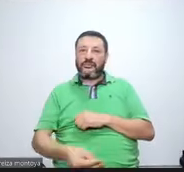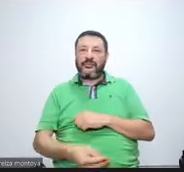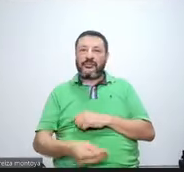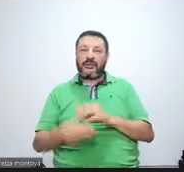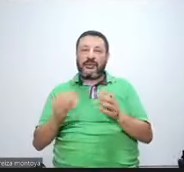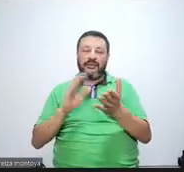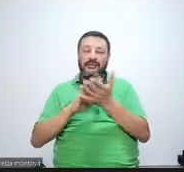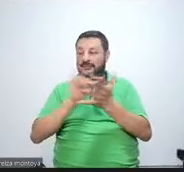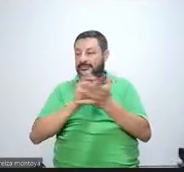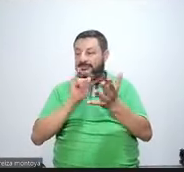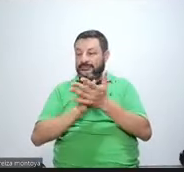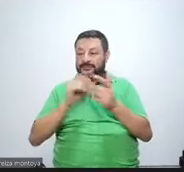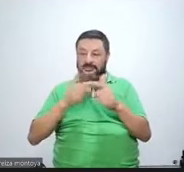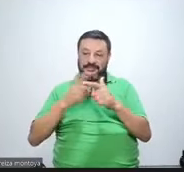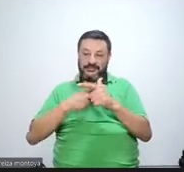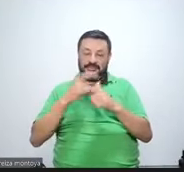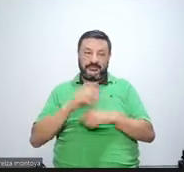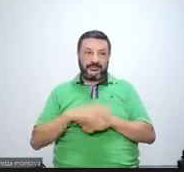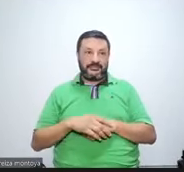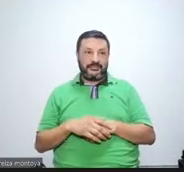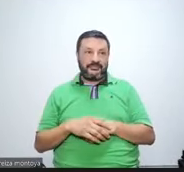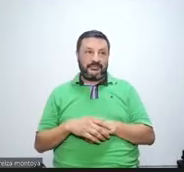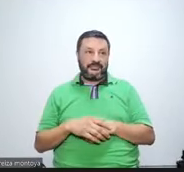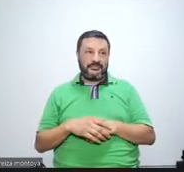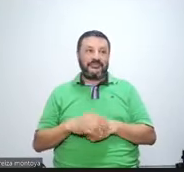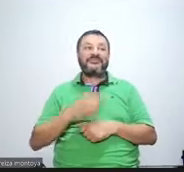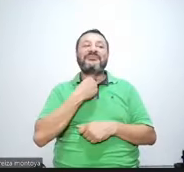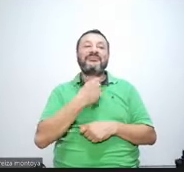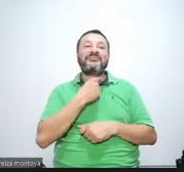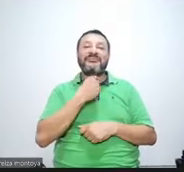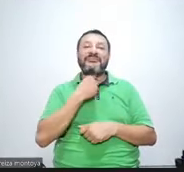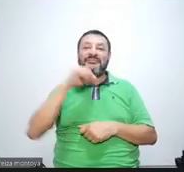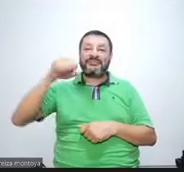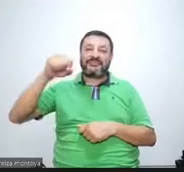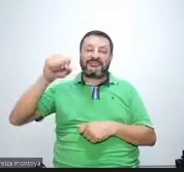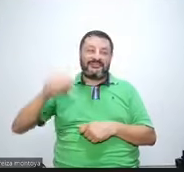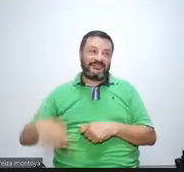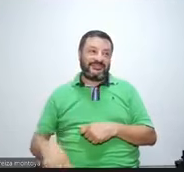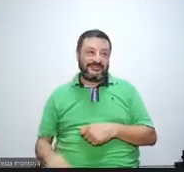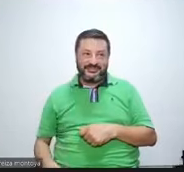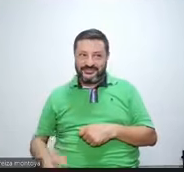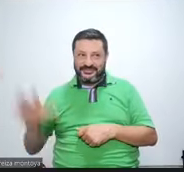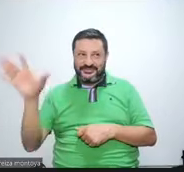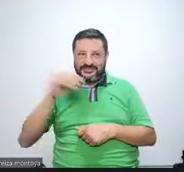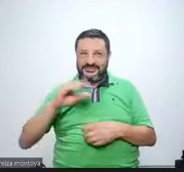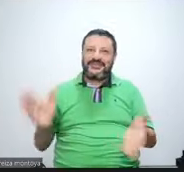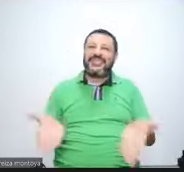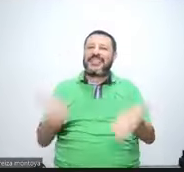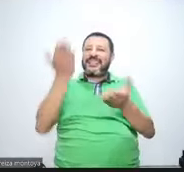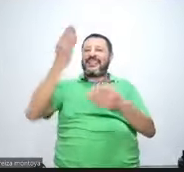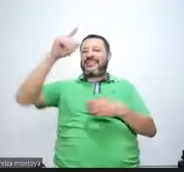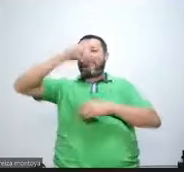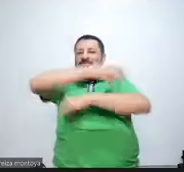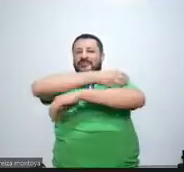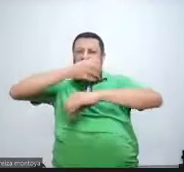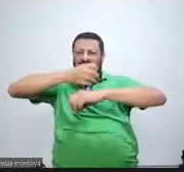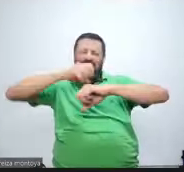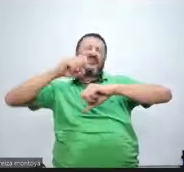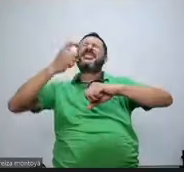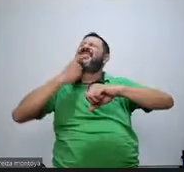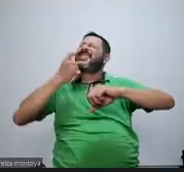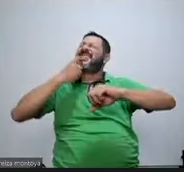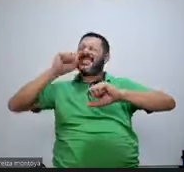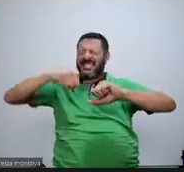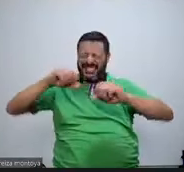Entonces, es muy chistoso porque sí, se escucha de todo, que vamos, que arriba, que fuerte, que tú puedes, que no, que dale,